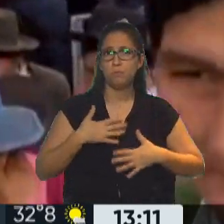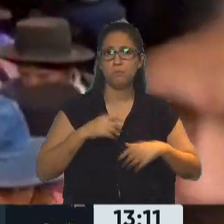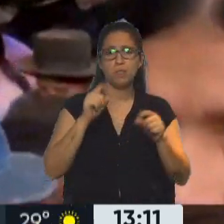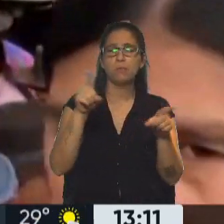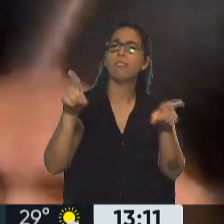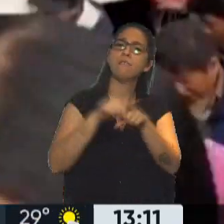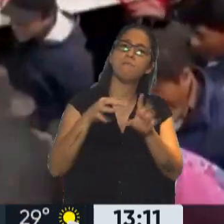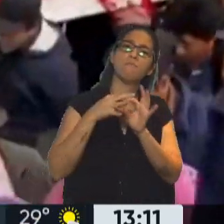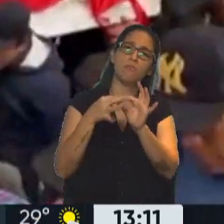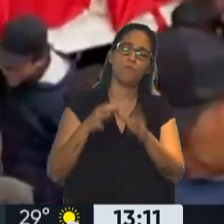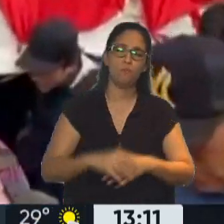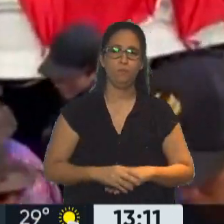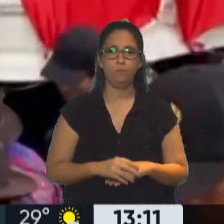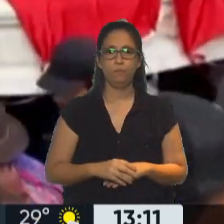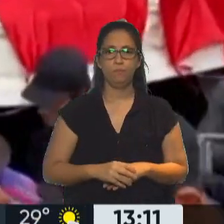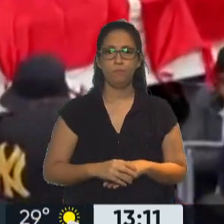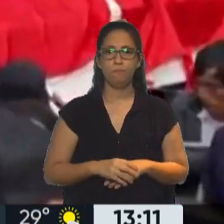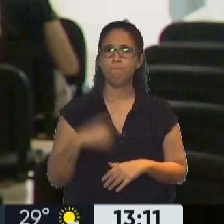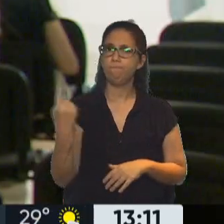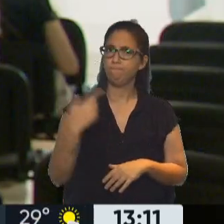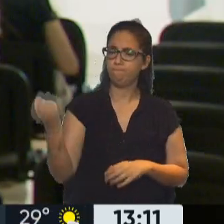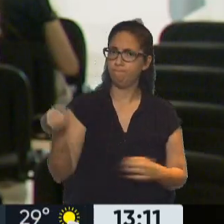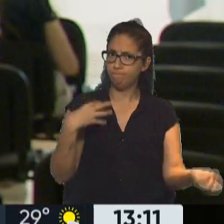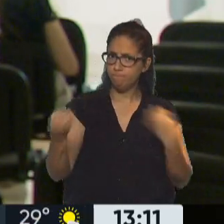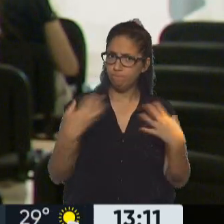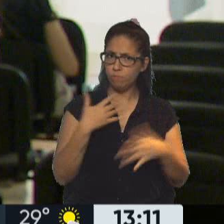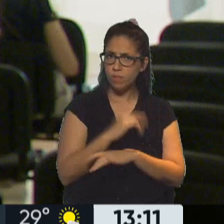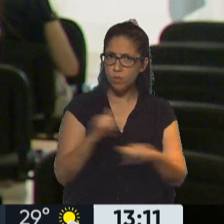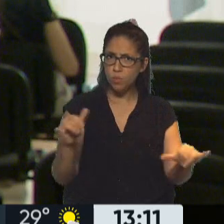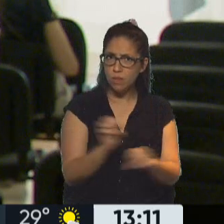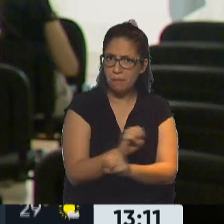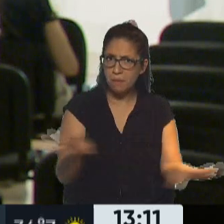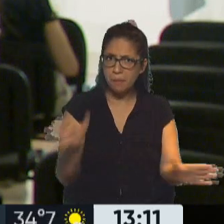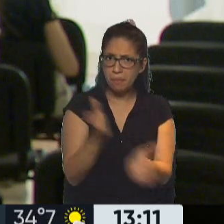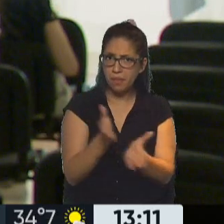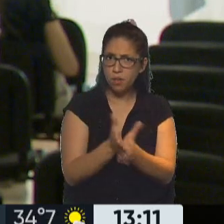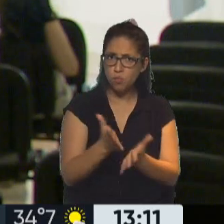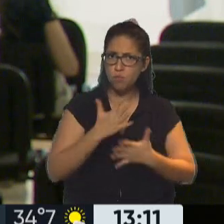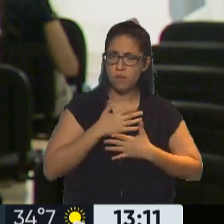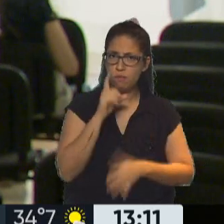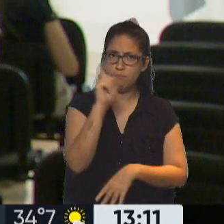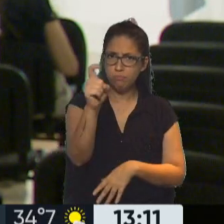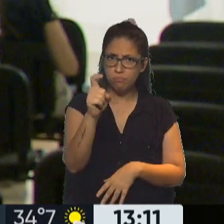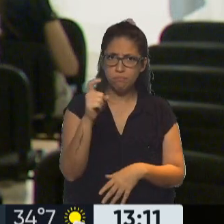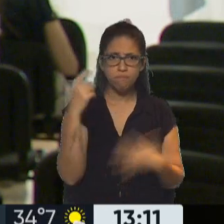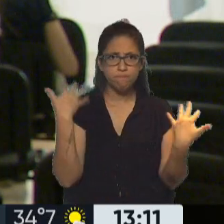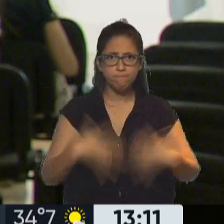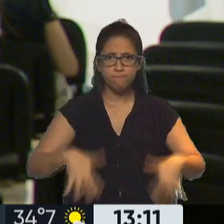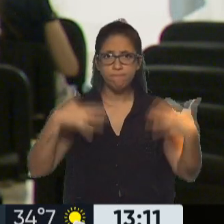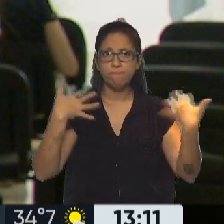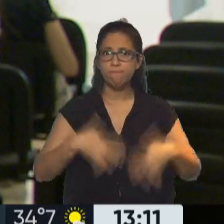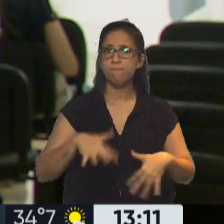hermana República de Perú. Hemos recibido denuncias gravísimas de violaciones a los derechos humanos que se está